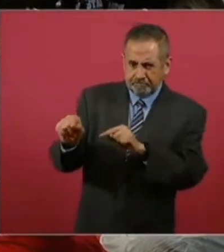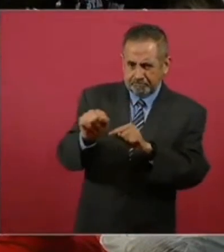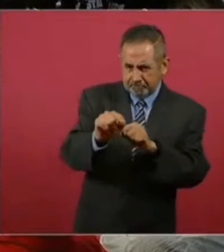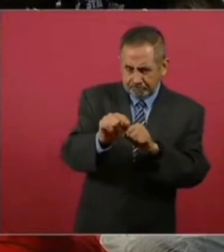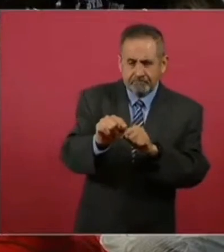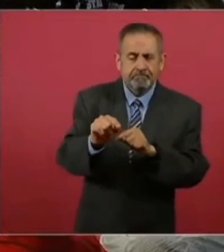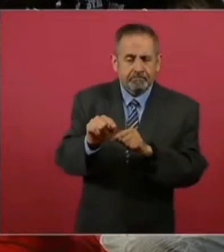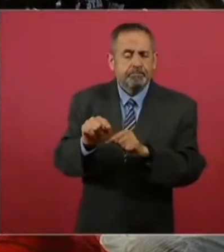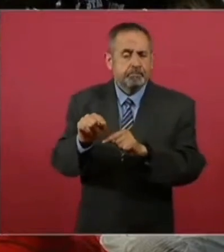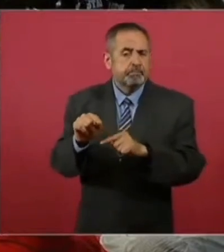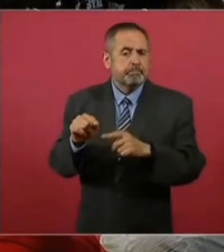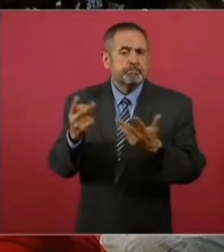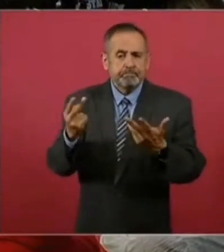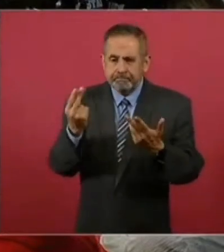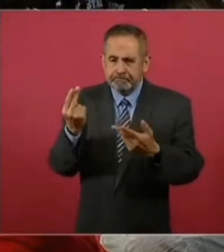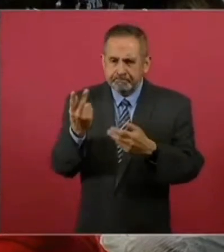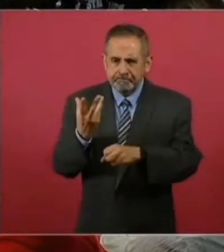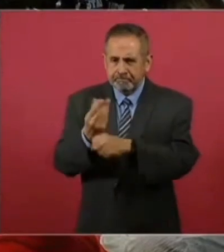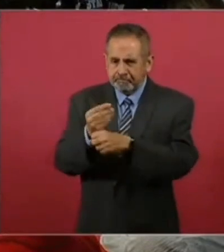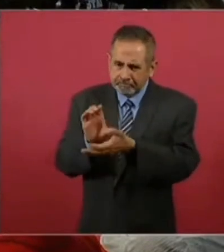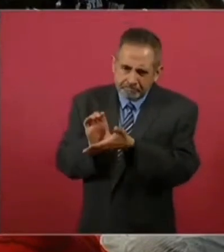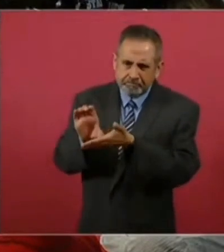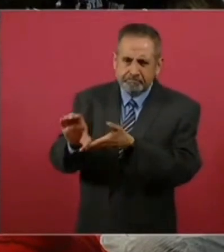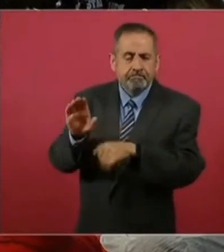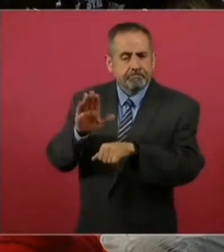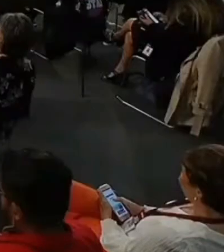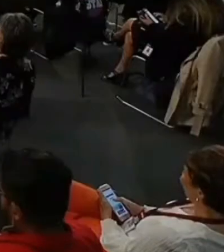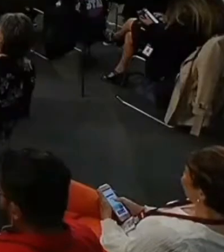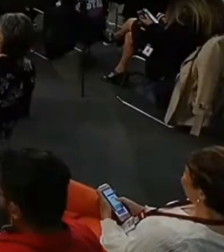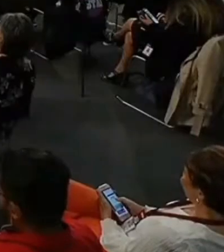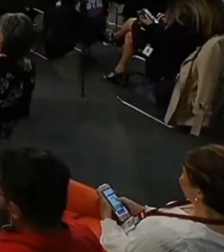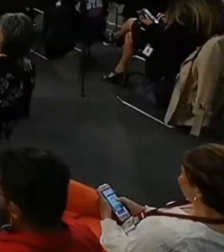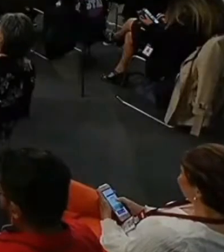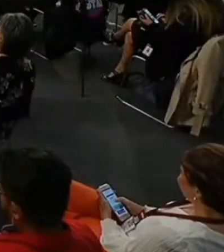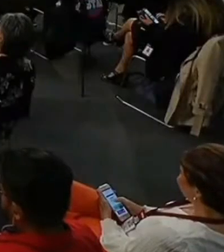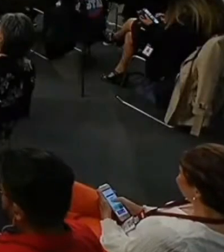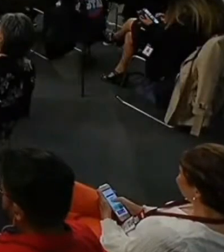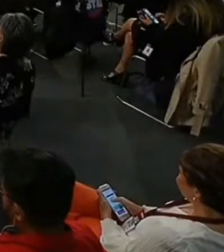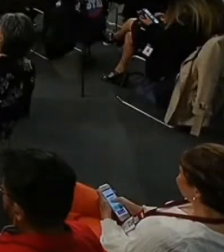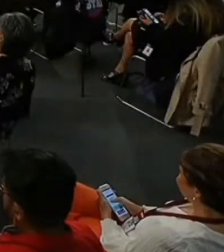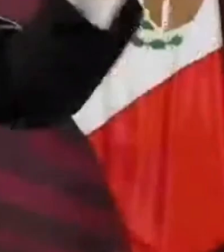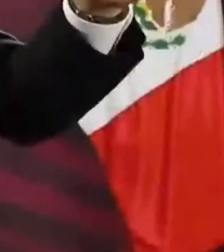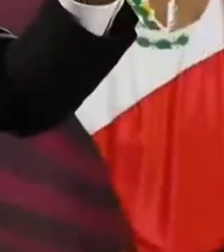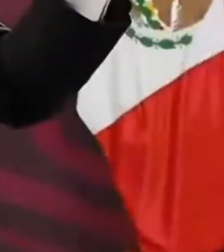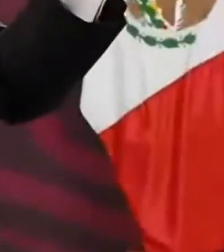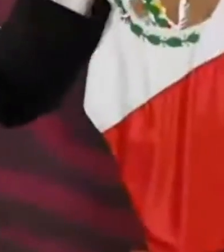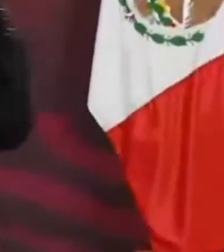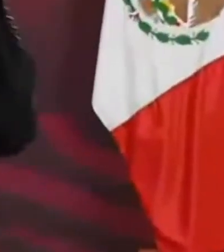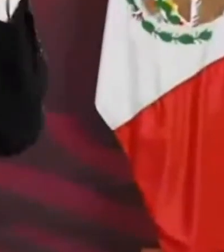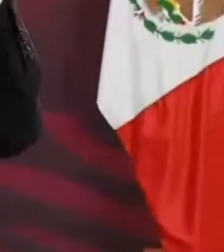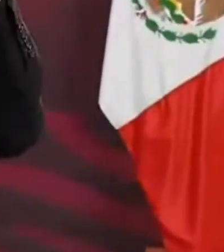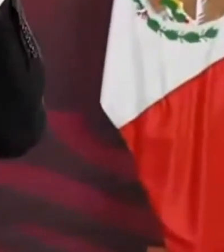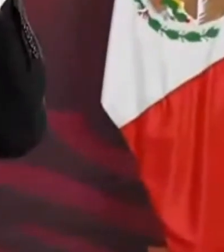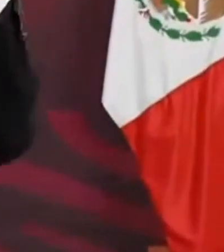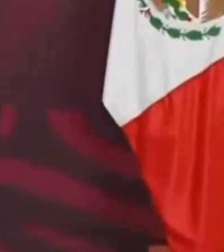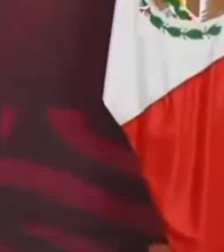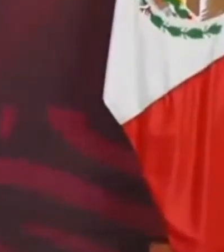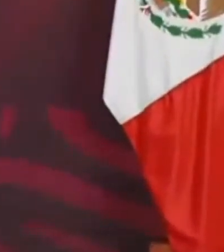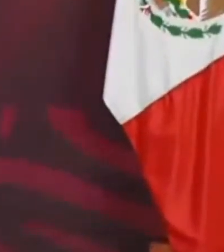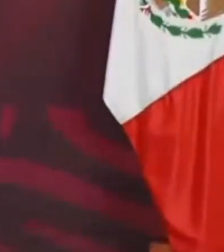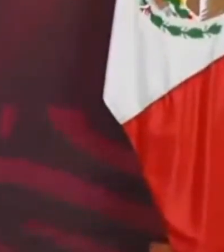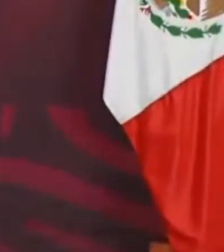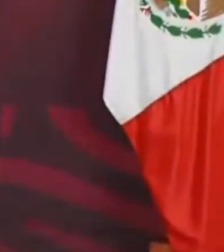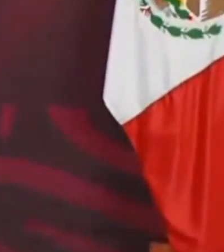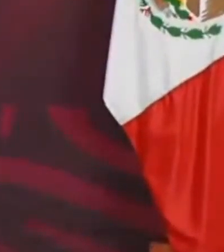que van a requerir ampliarse en el sureste, en el centro. Por